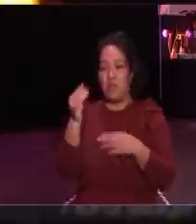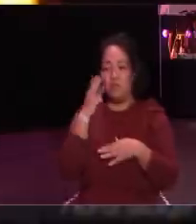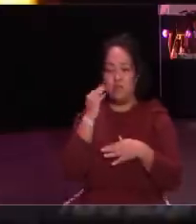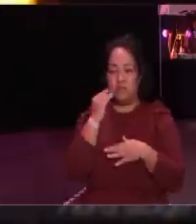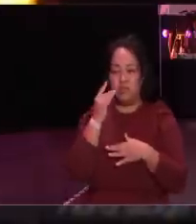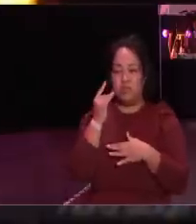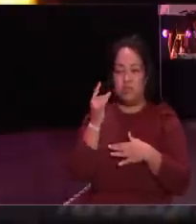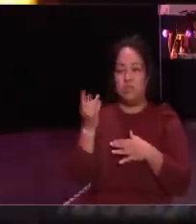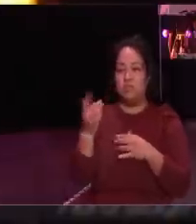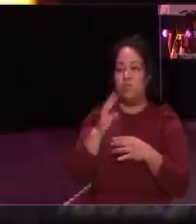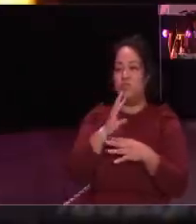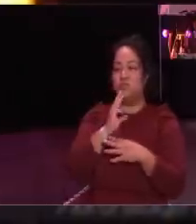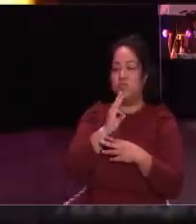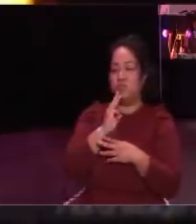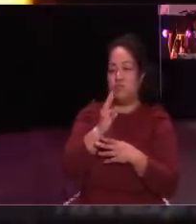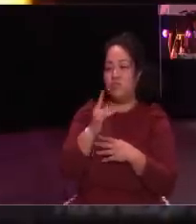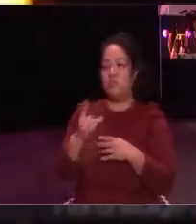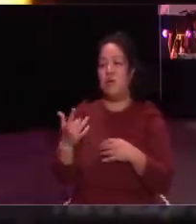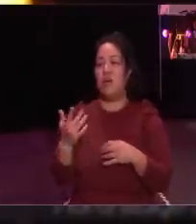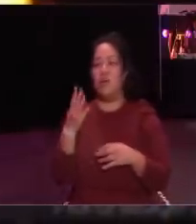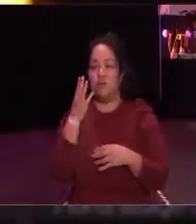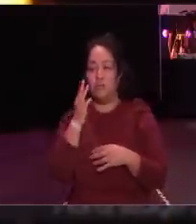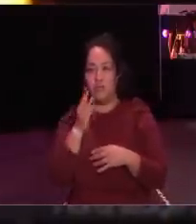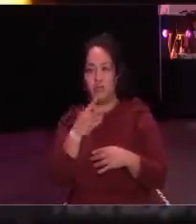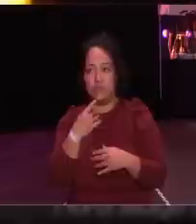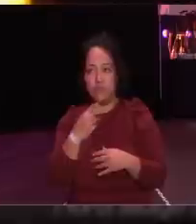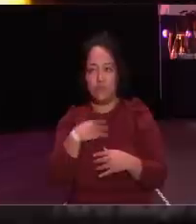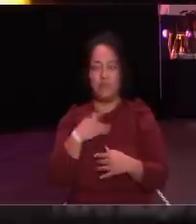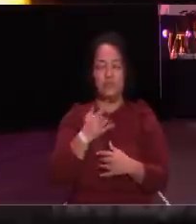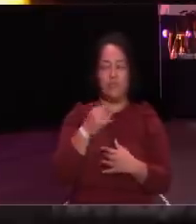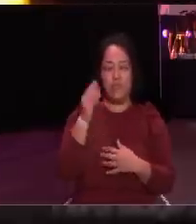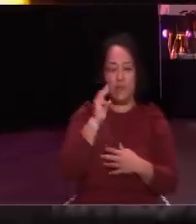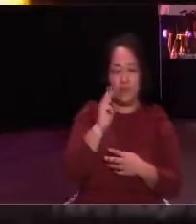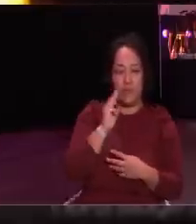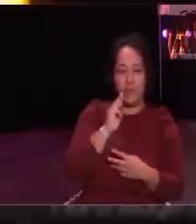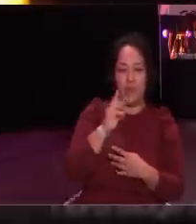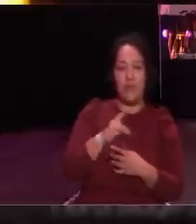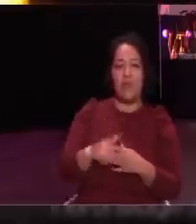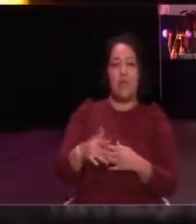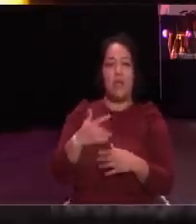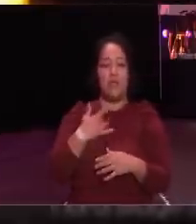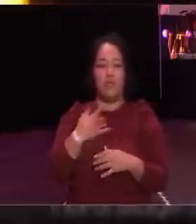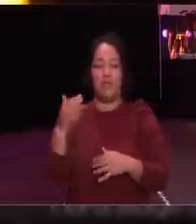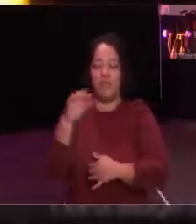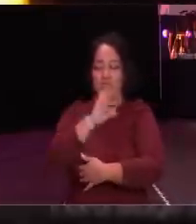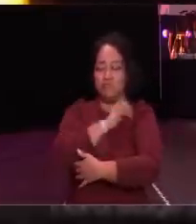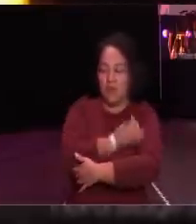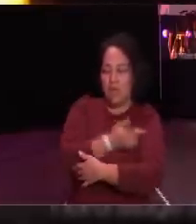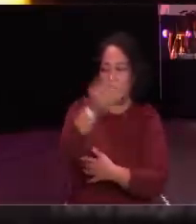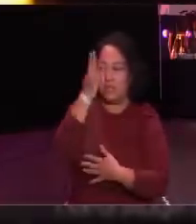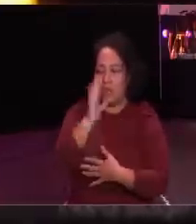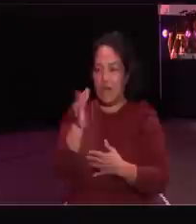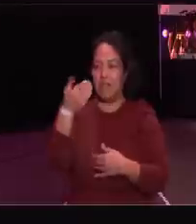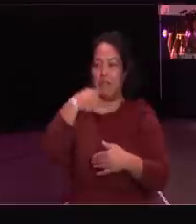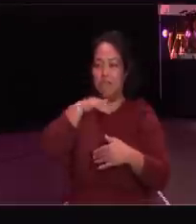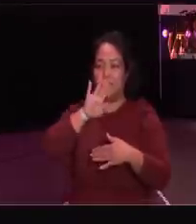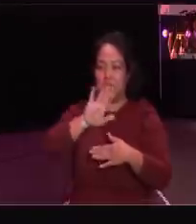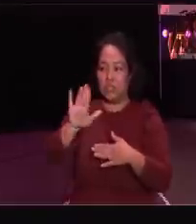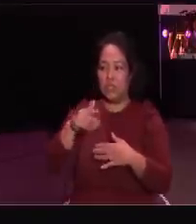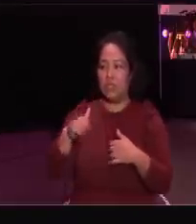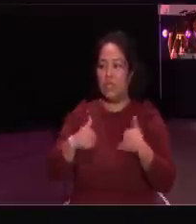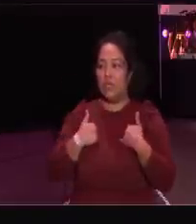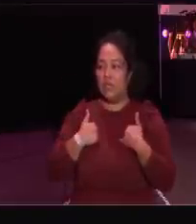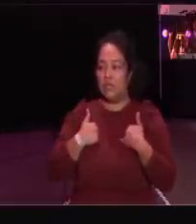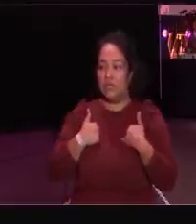ya empezaste the a entrar en el agua. You're already feeling the water. Ya empezaste a sentir el poder de Dios en tu vida. Ya los pies no